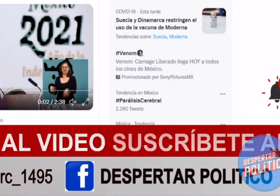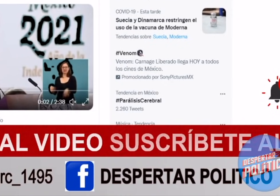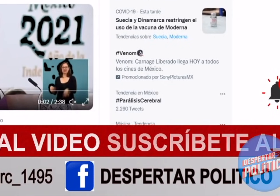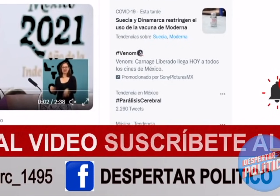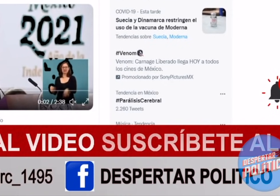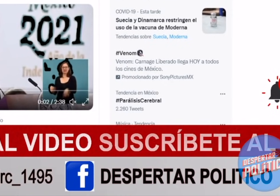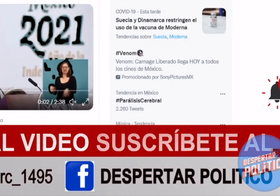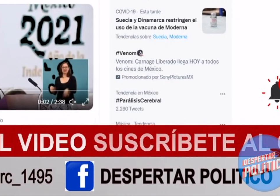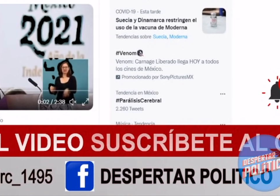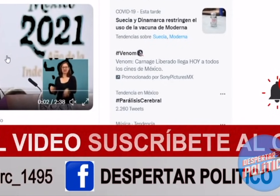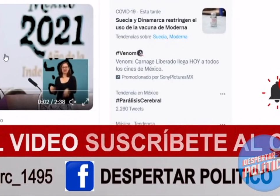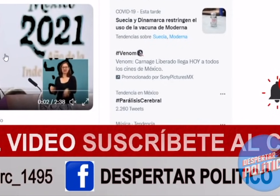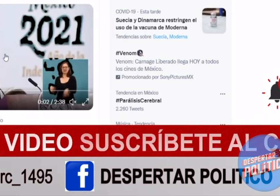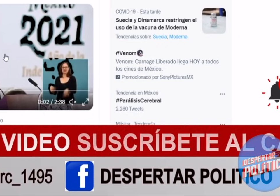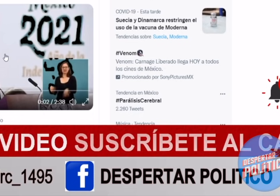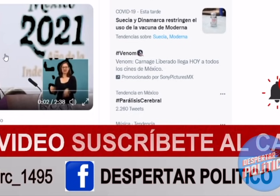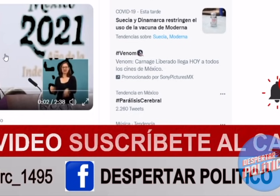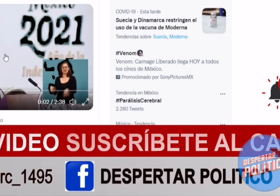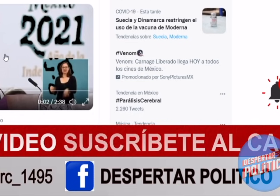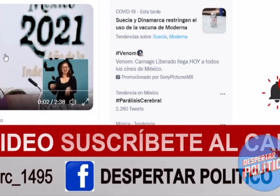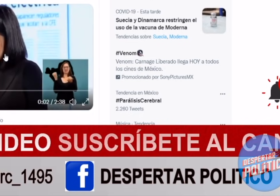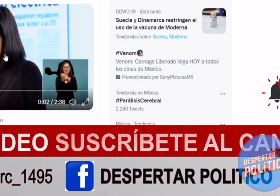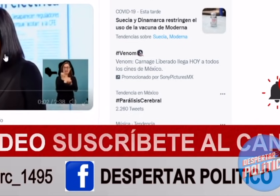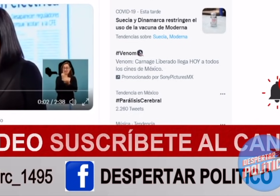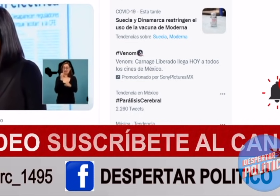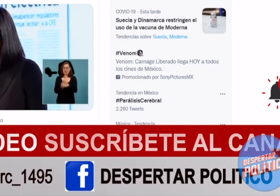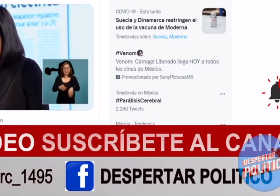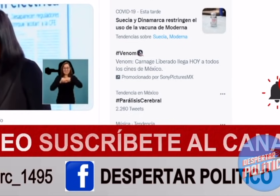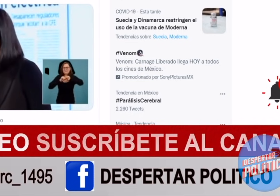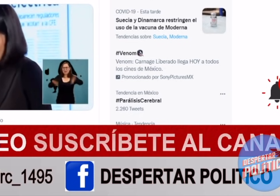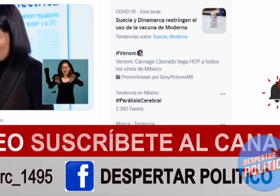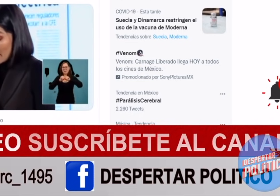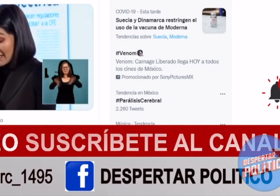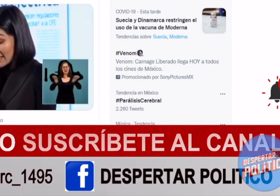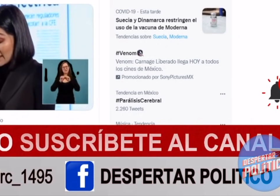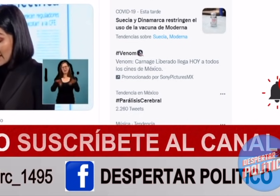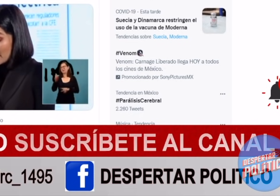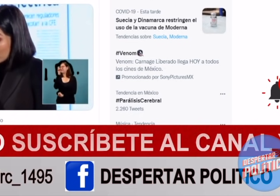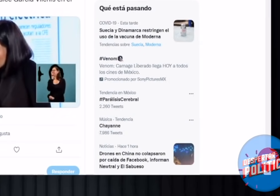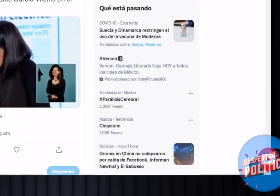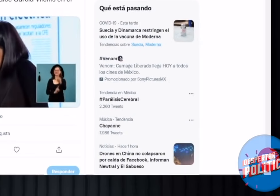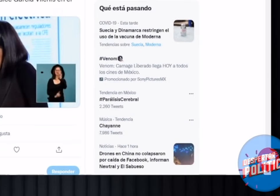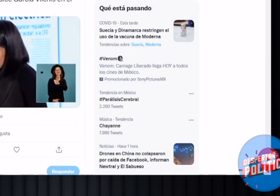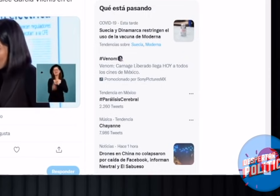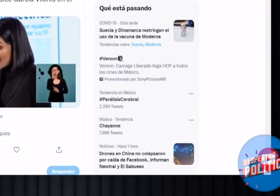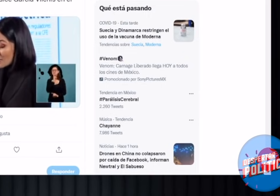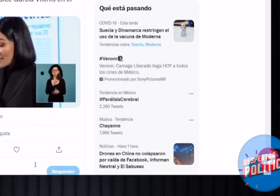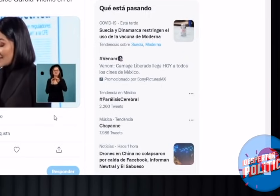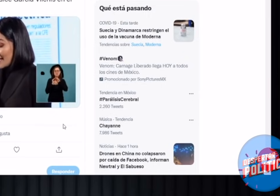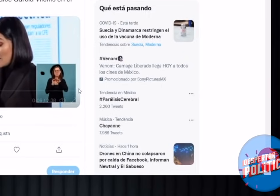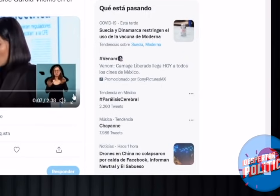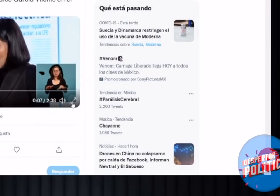estado manejando con el tema de la reforma eléctrica. Para desinformar en torno a la reforma eléctrica. Que si